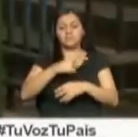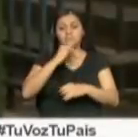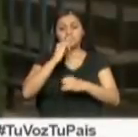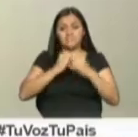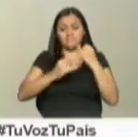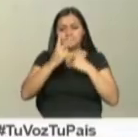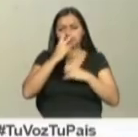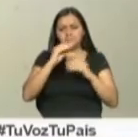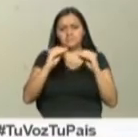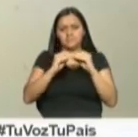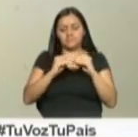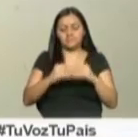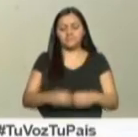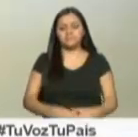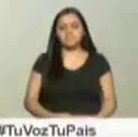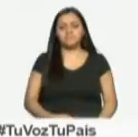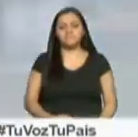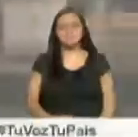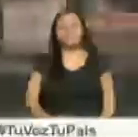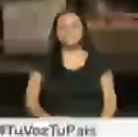es imputado.